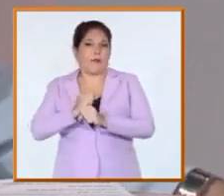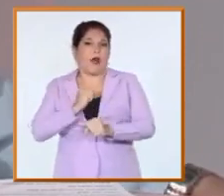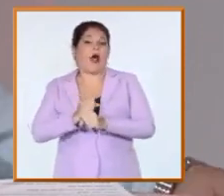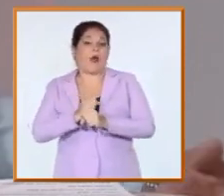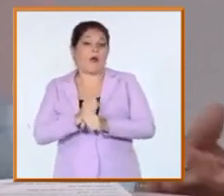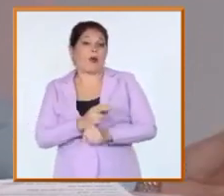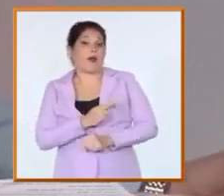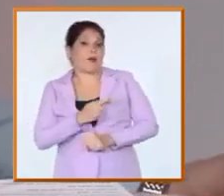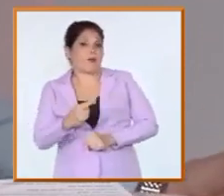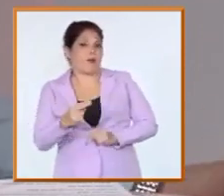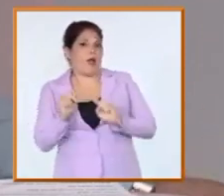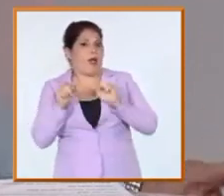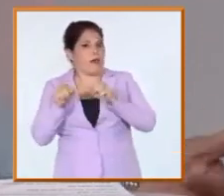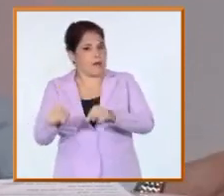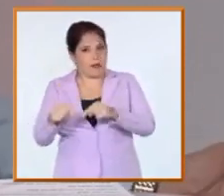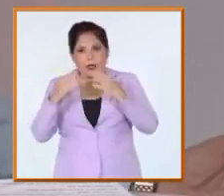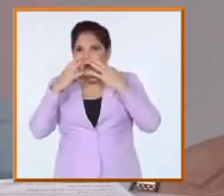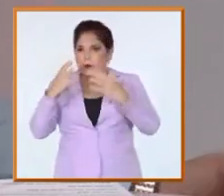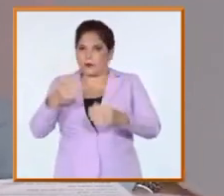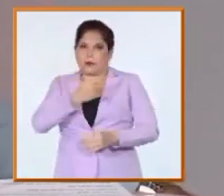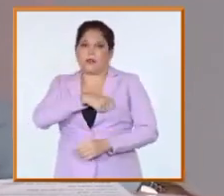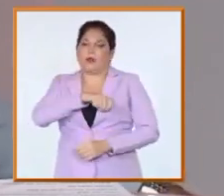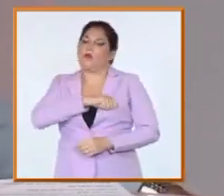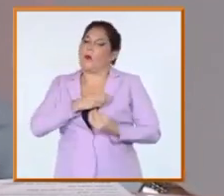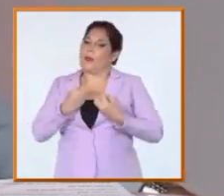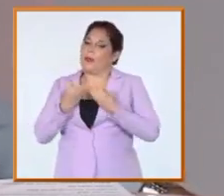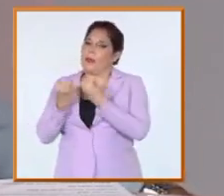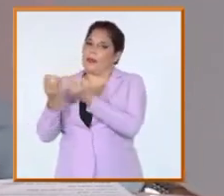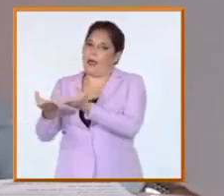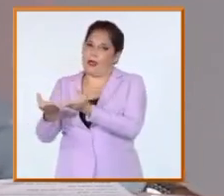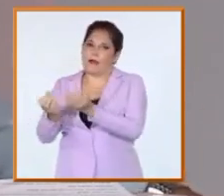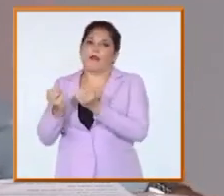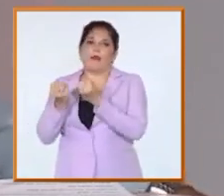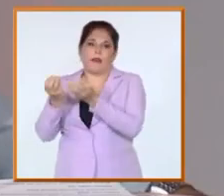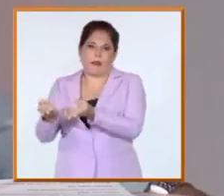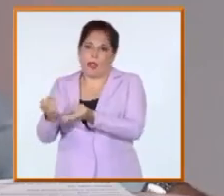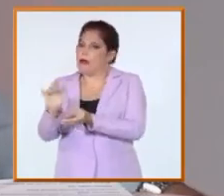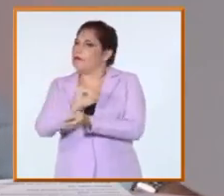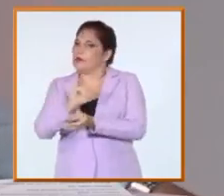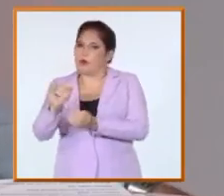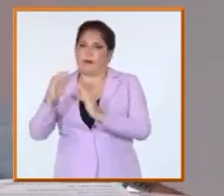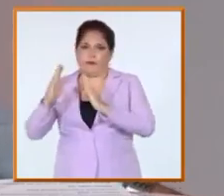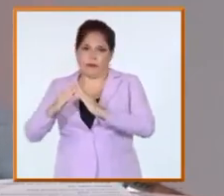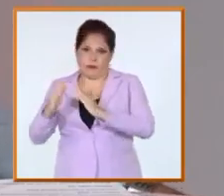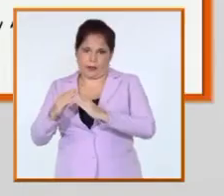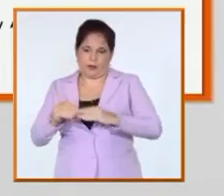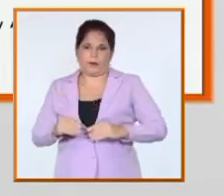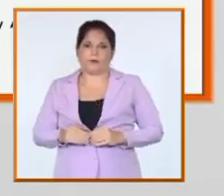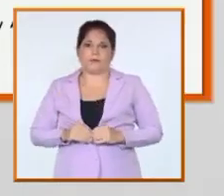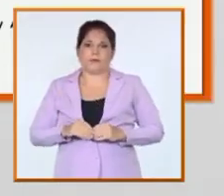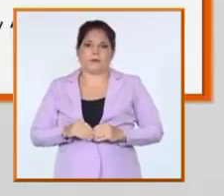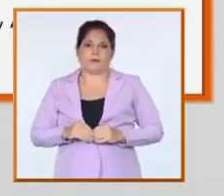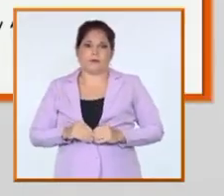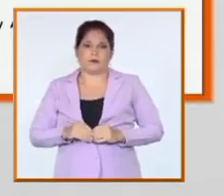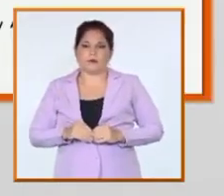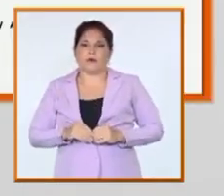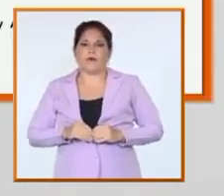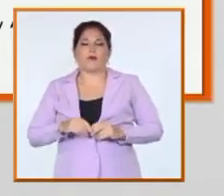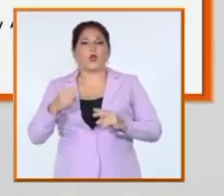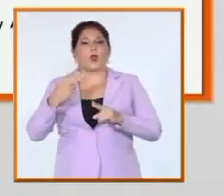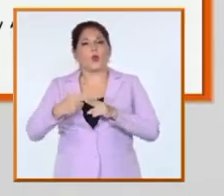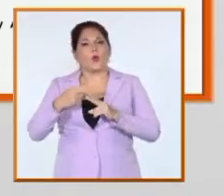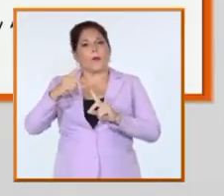determinados sectores que son importantes para el país y se le también se le han entregado un nivel de vivienda para la tarea vida